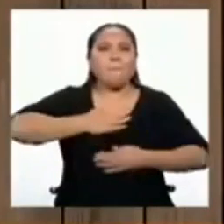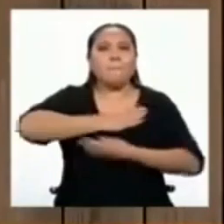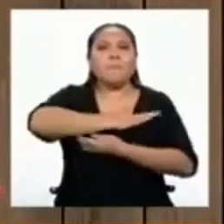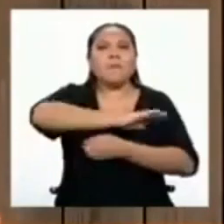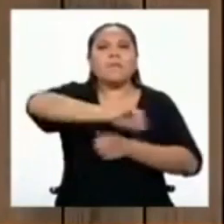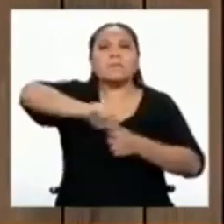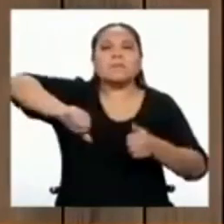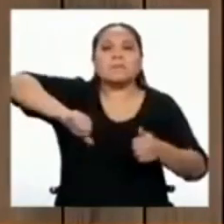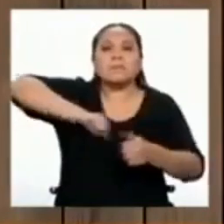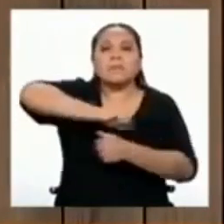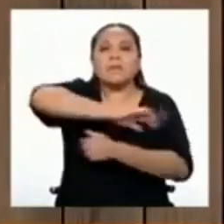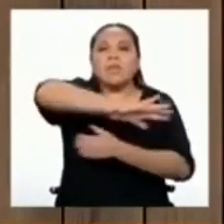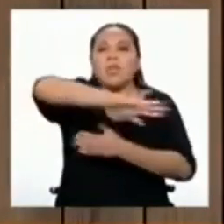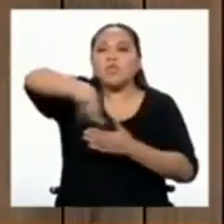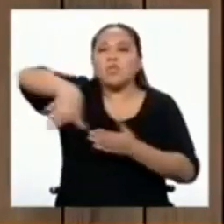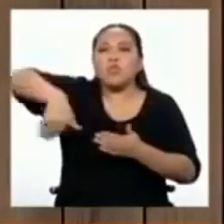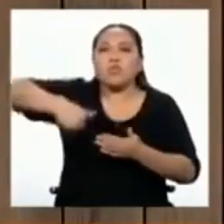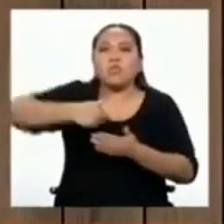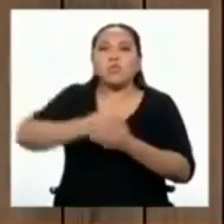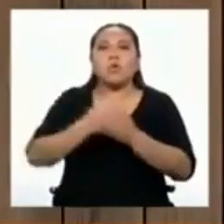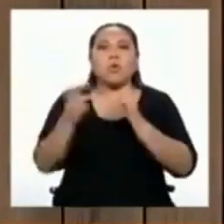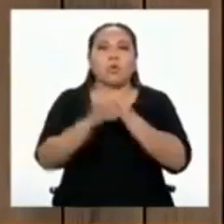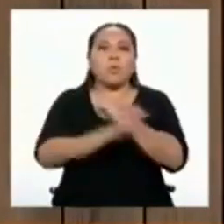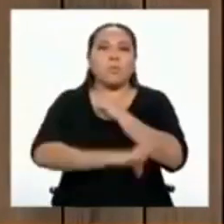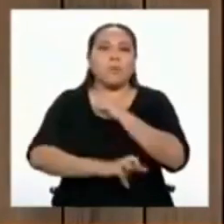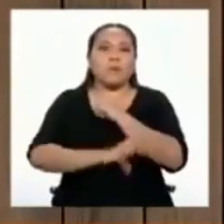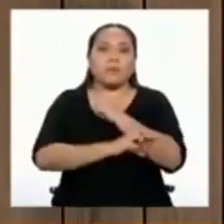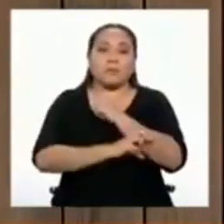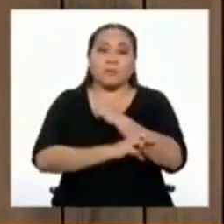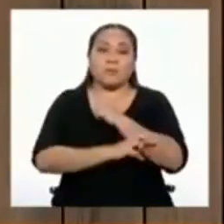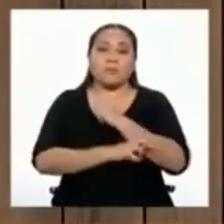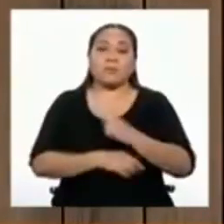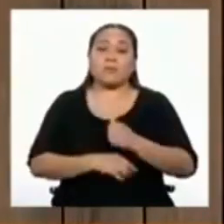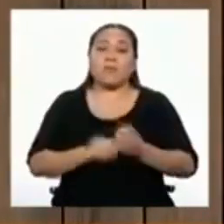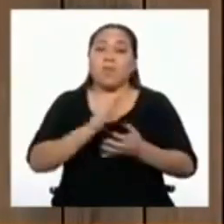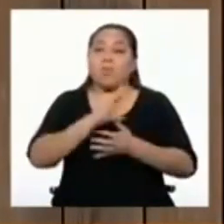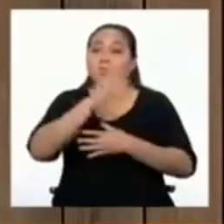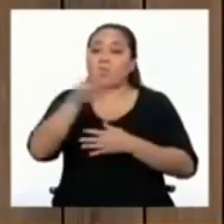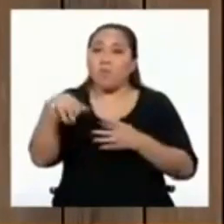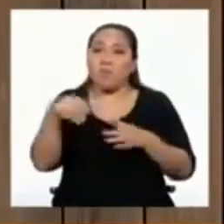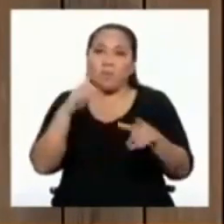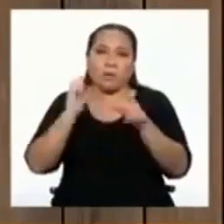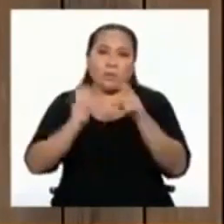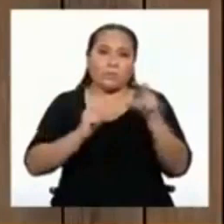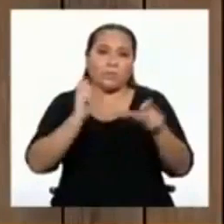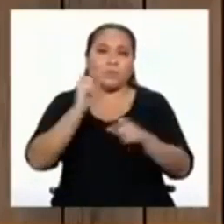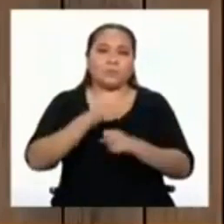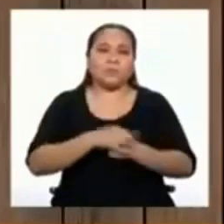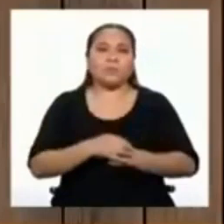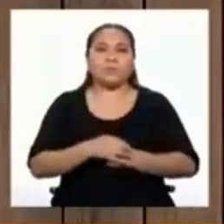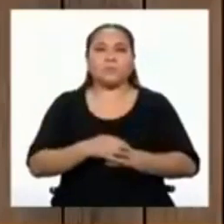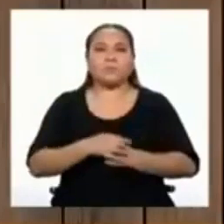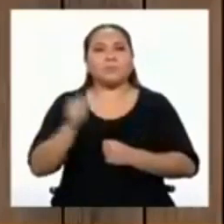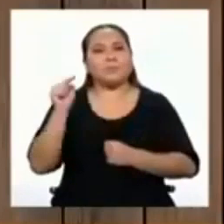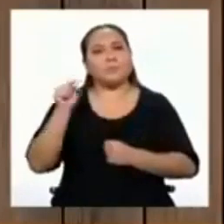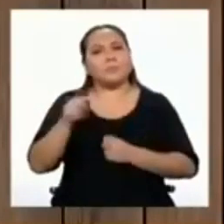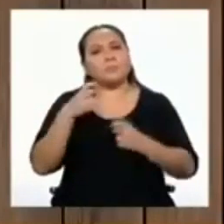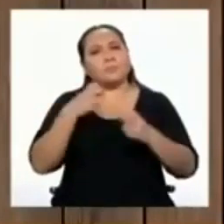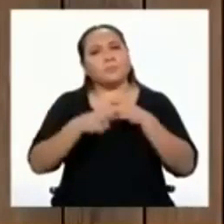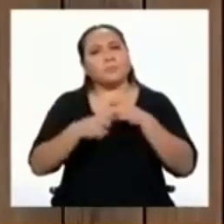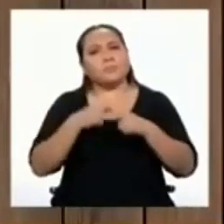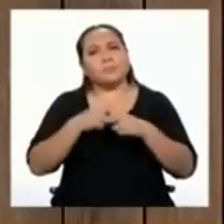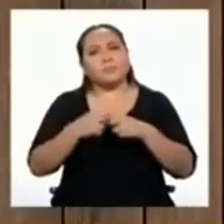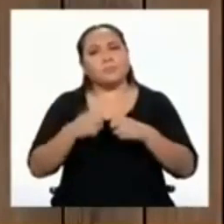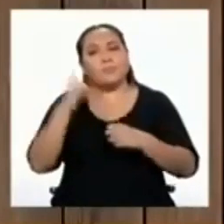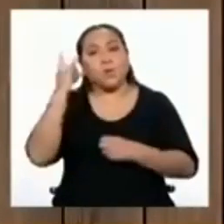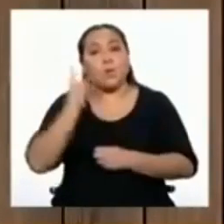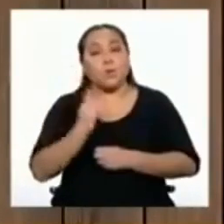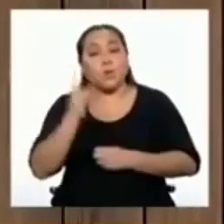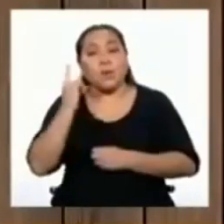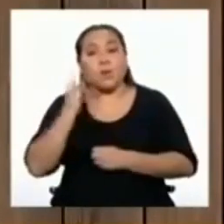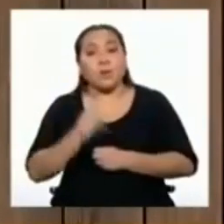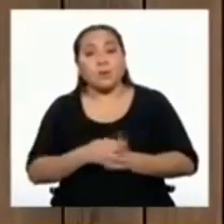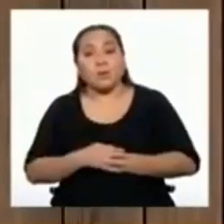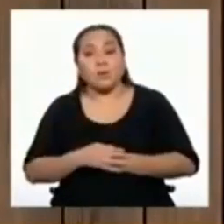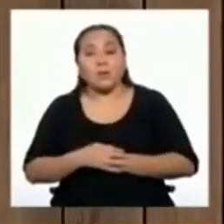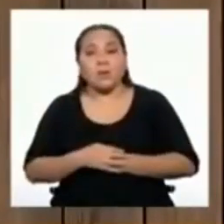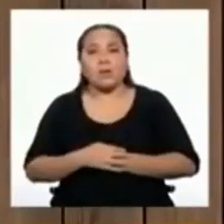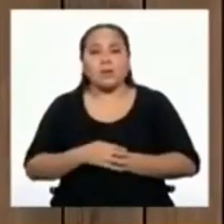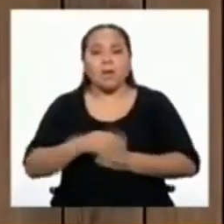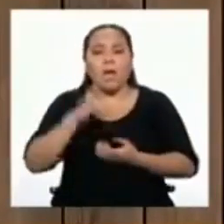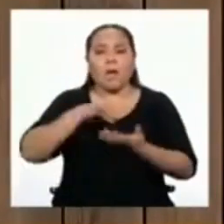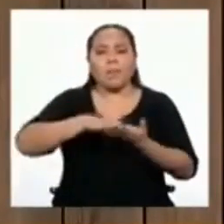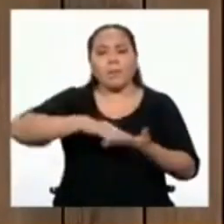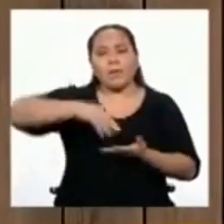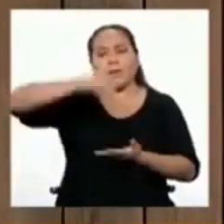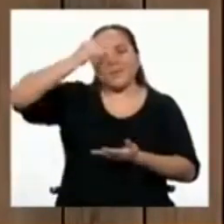todo nuestro país y de la totalidad de sus integrantes. Esta situación de emergencia nos ha permitido aprender